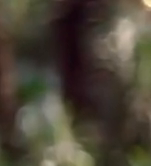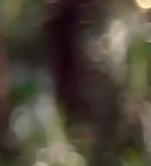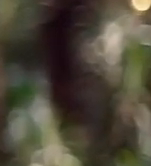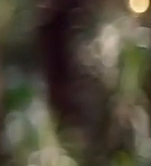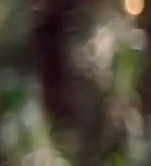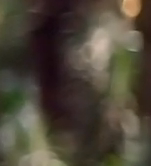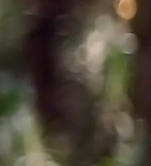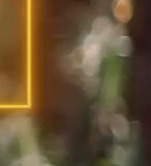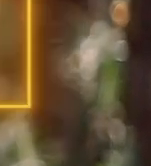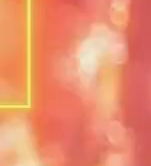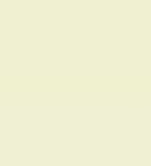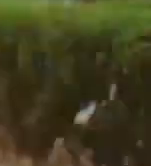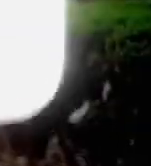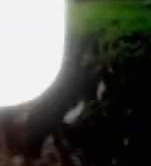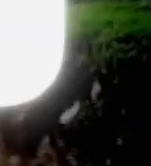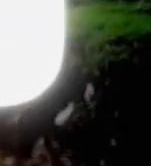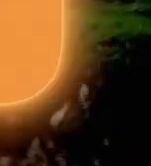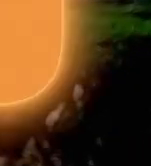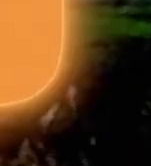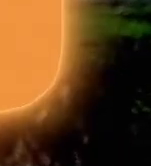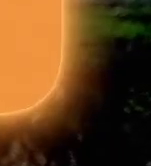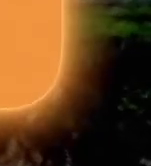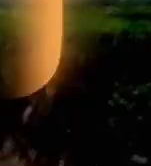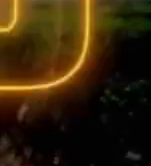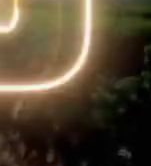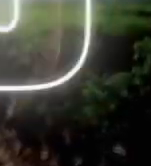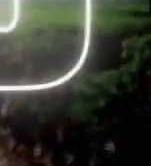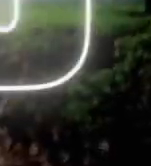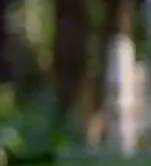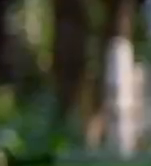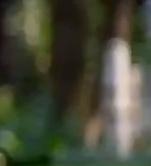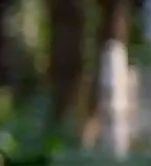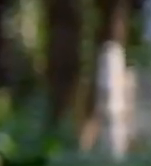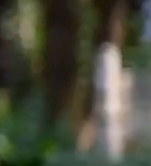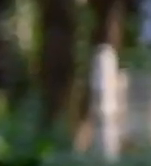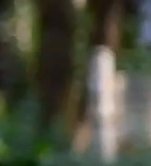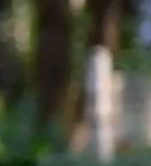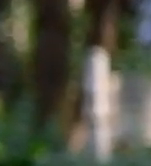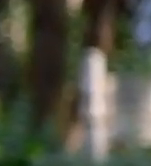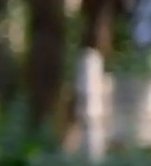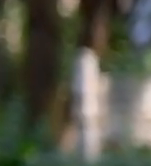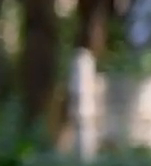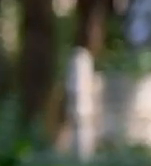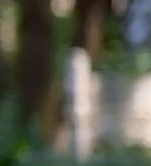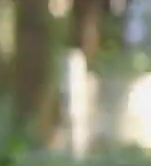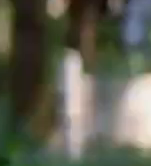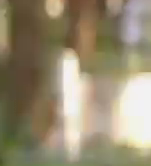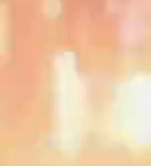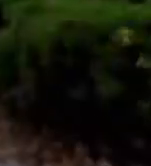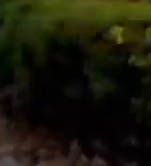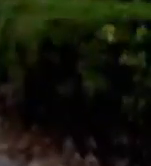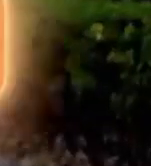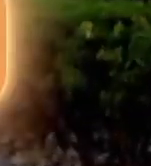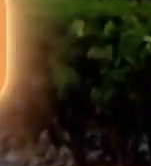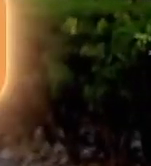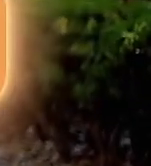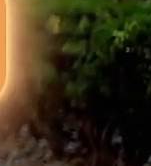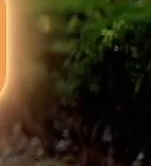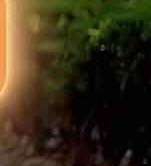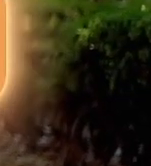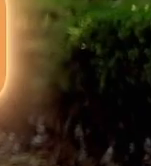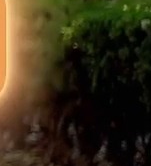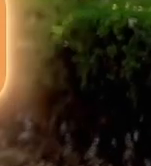mí y para nuestra generación, el nuevo era lo mejor para México. Temblaron al ver que con él sí teníamos opción. Nos asustamos